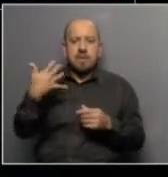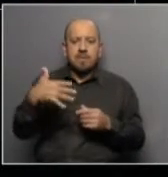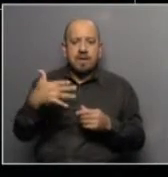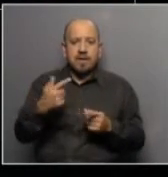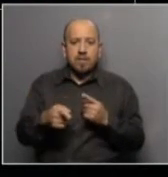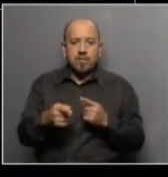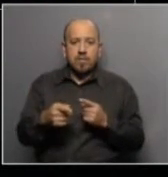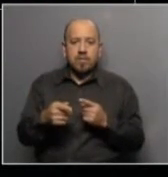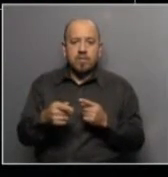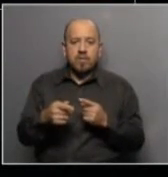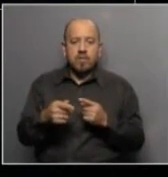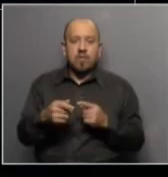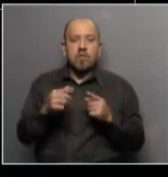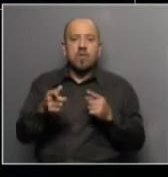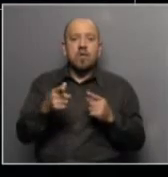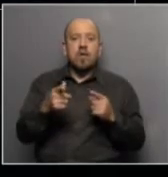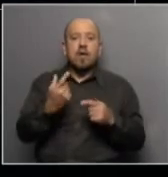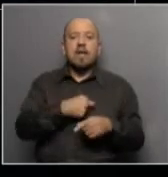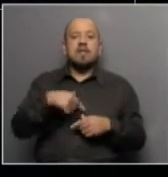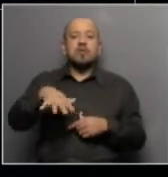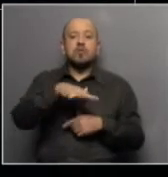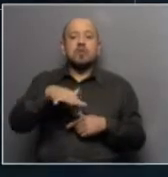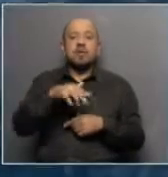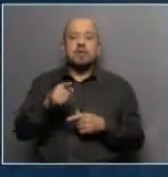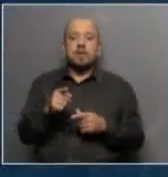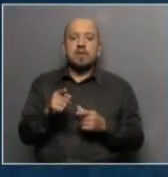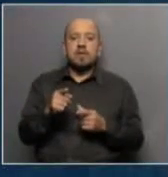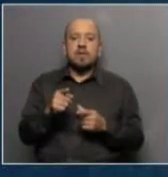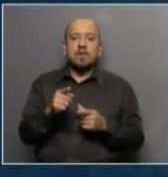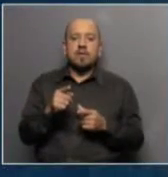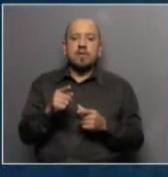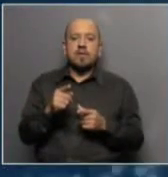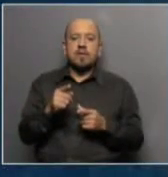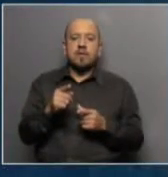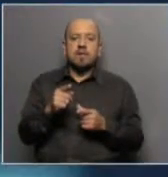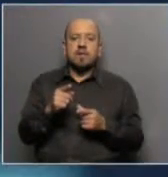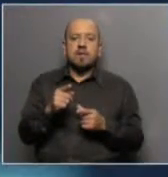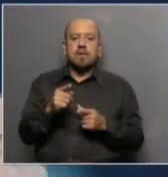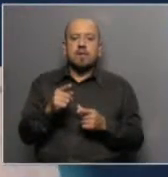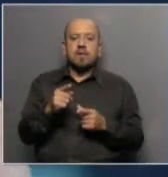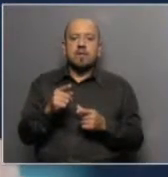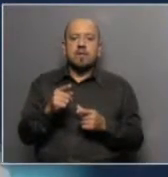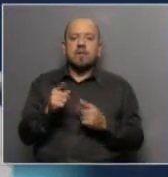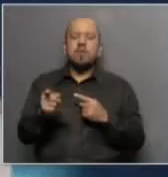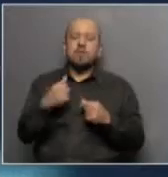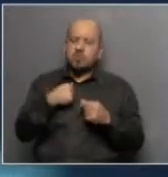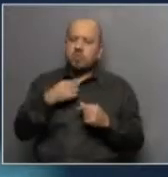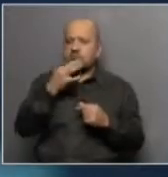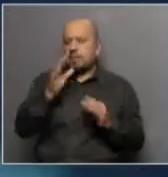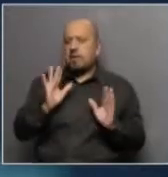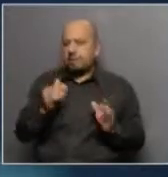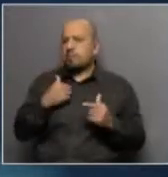nueva. A la sociedad. Está, pero yo me voy a poner antipático. A mí, disculpame. Me voy a poner antipático porque